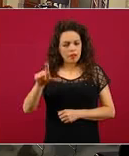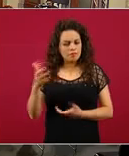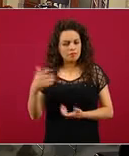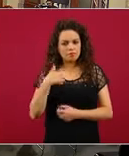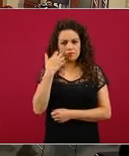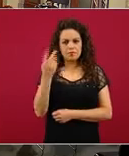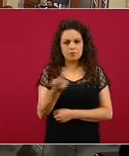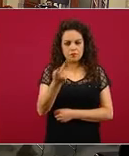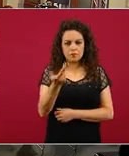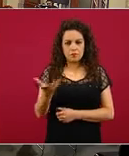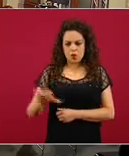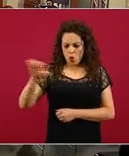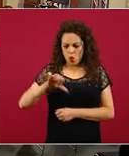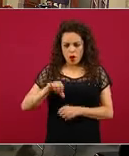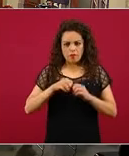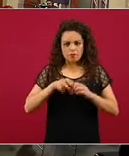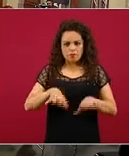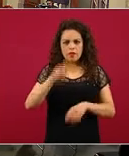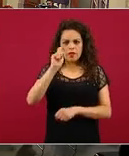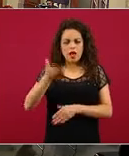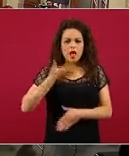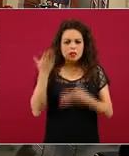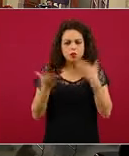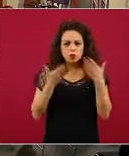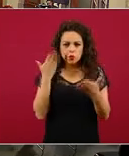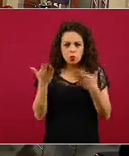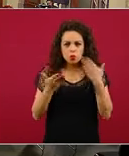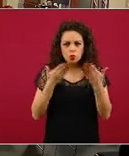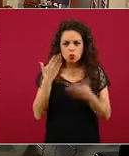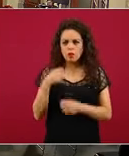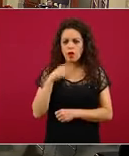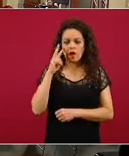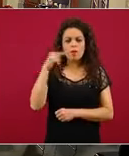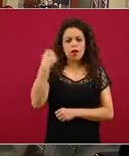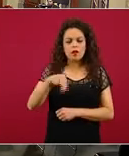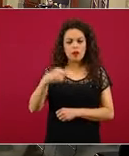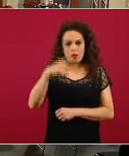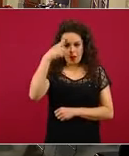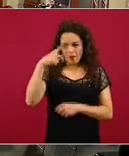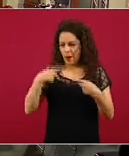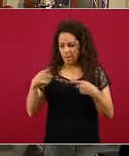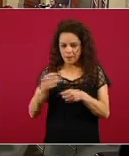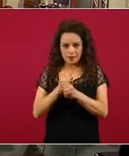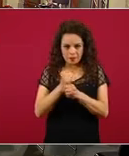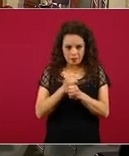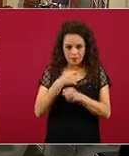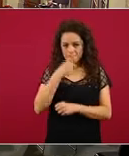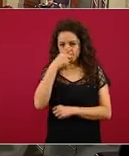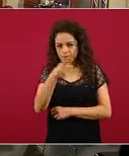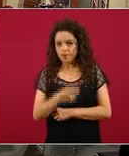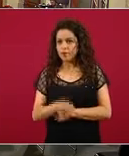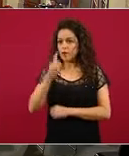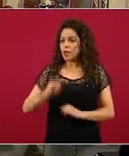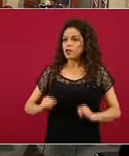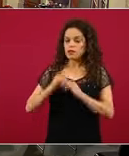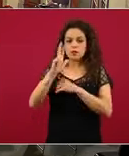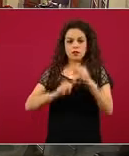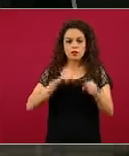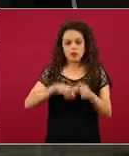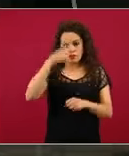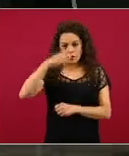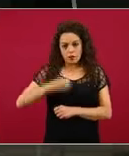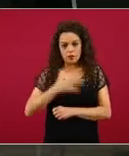más bien hoy, un estudio, me voy a permitir leer el nombre de la investigadora para no equivocarme, del Instituto Nacional de Salud y